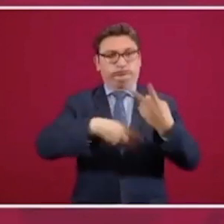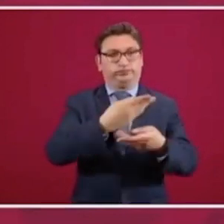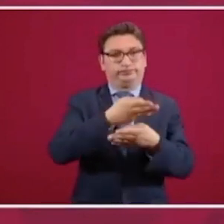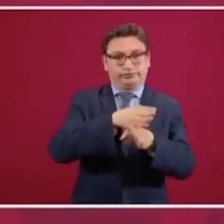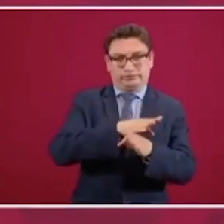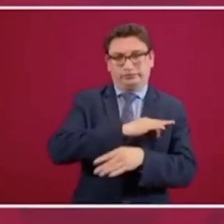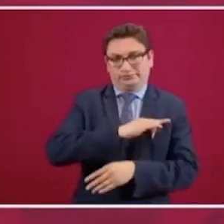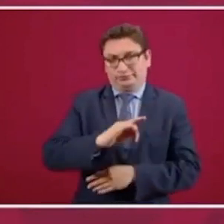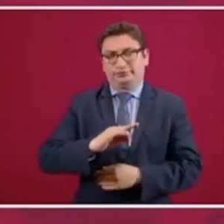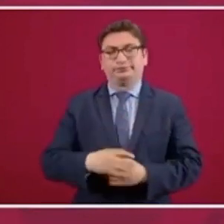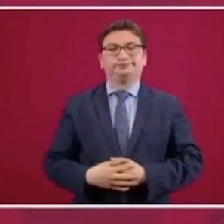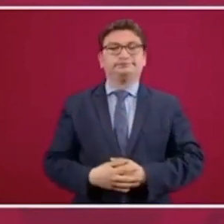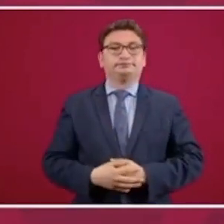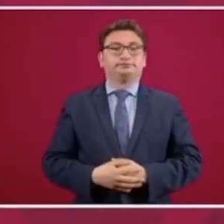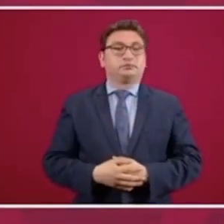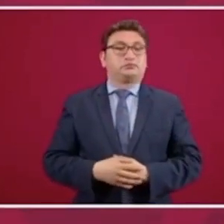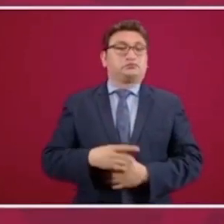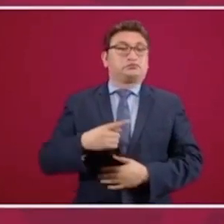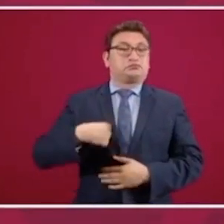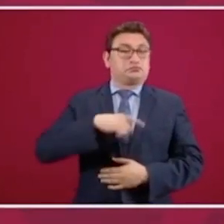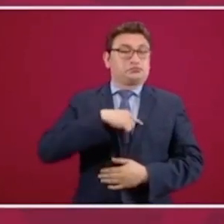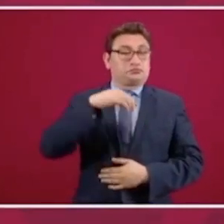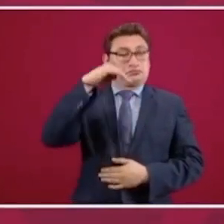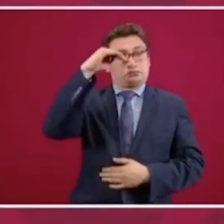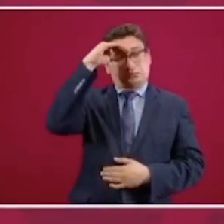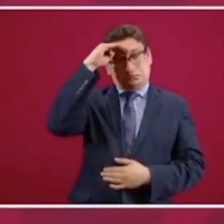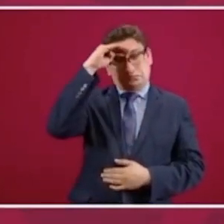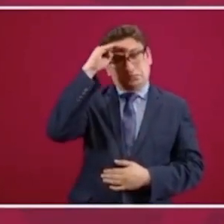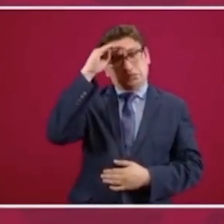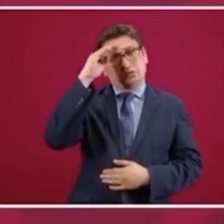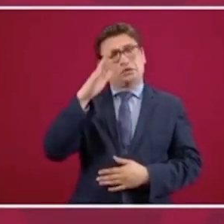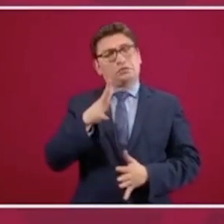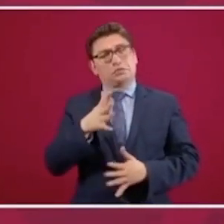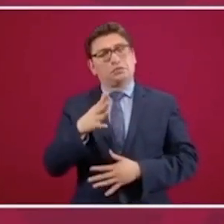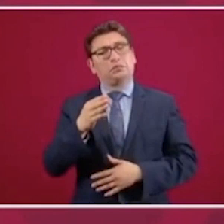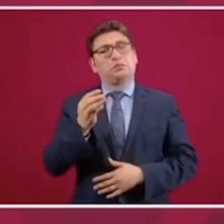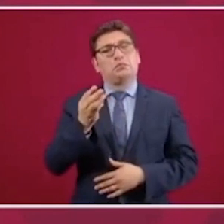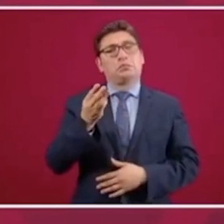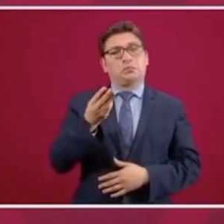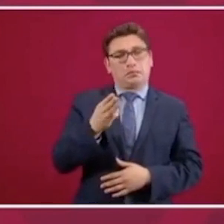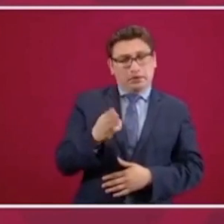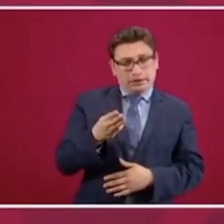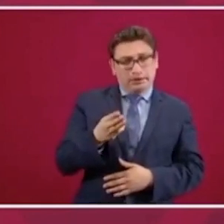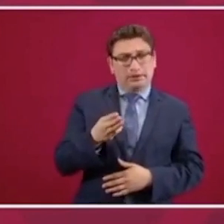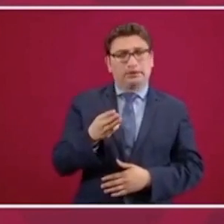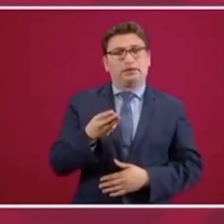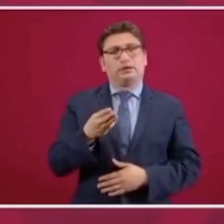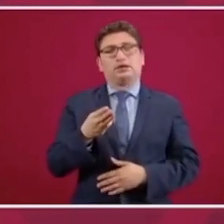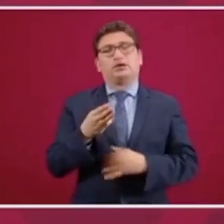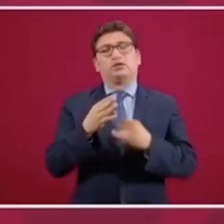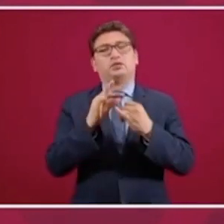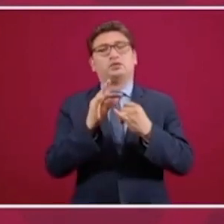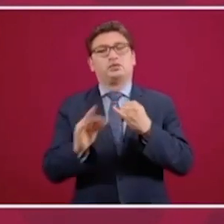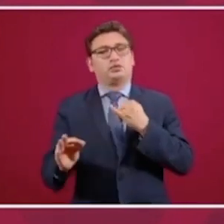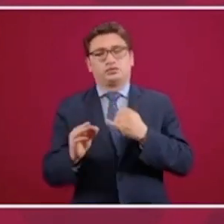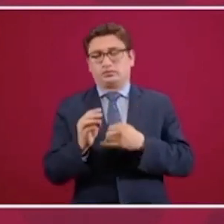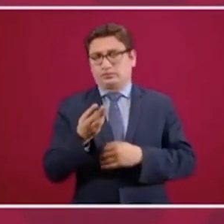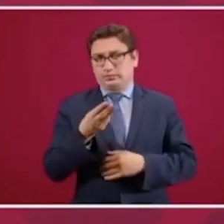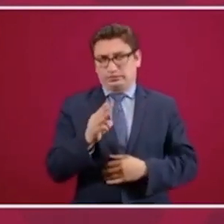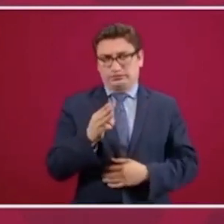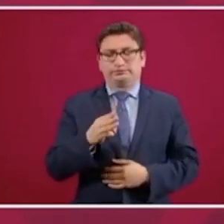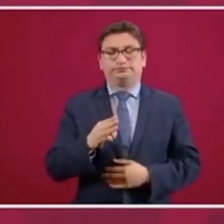que en mayo a más tardar a finales de mayo